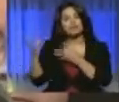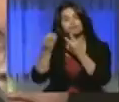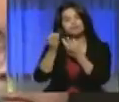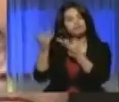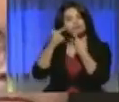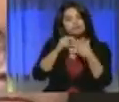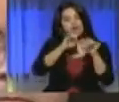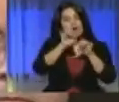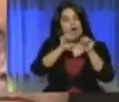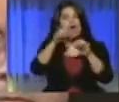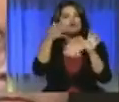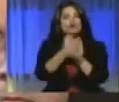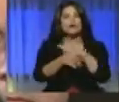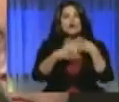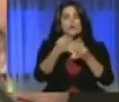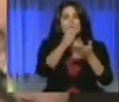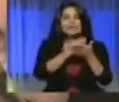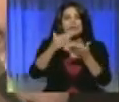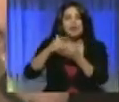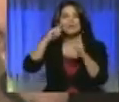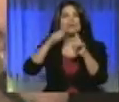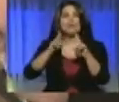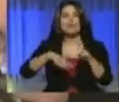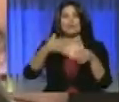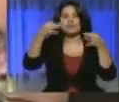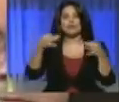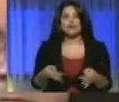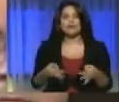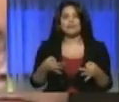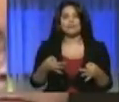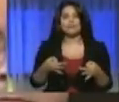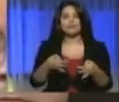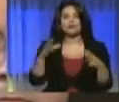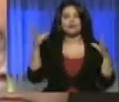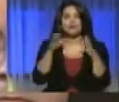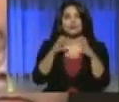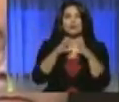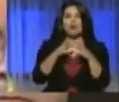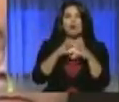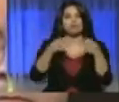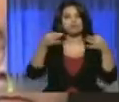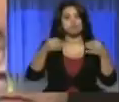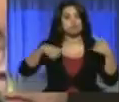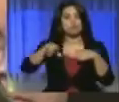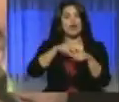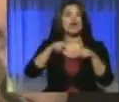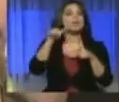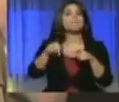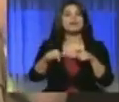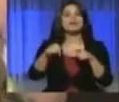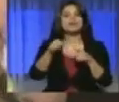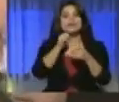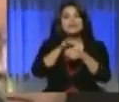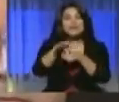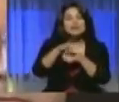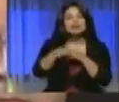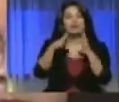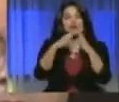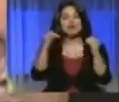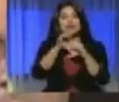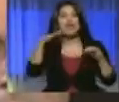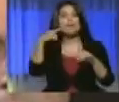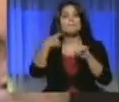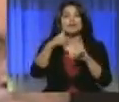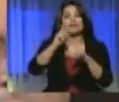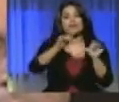segmentación para establecer un verdadero cuadrante por densidad poblacional, por la incidencia delictiva y también por la